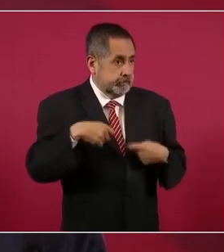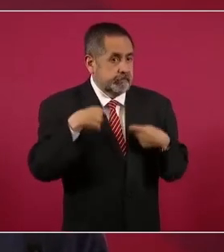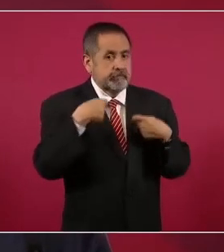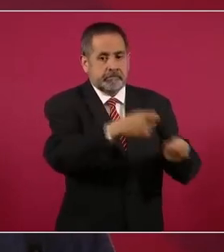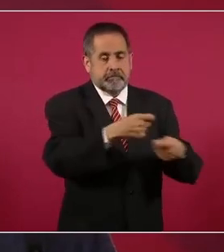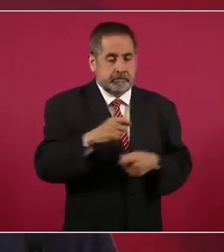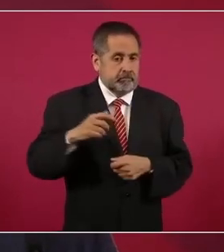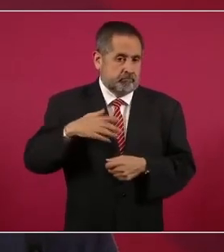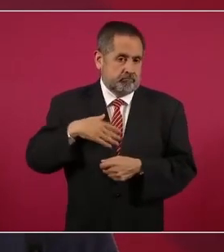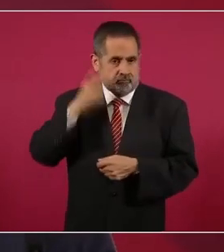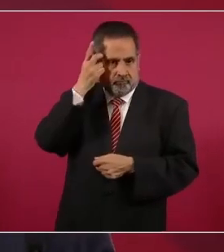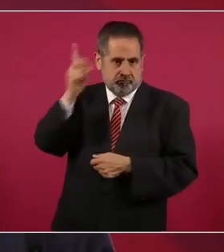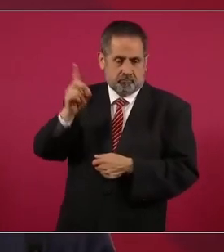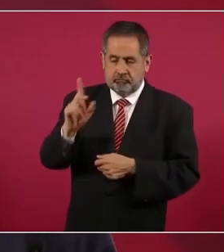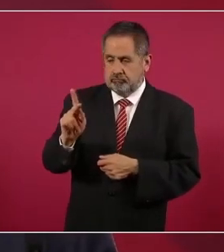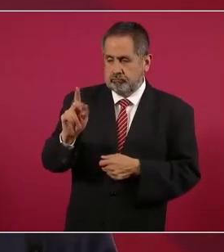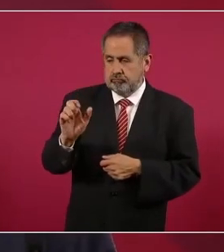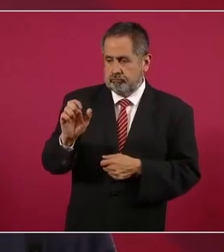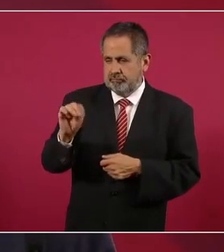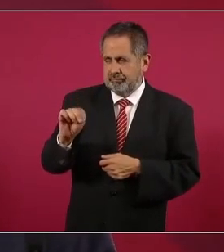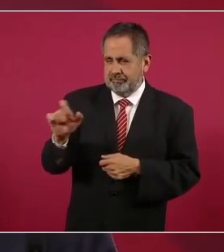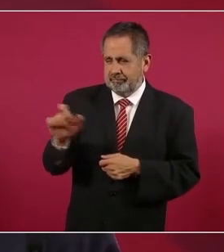de Pemex